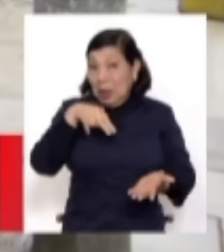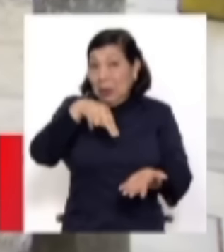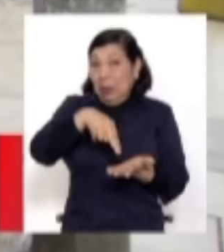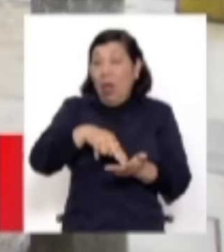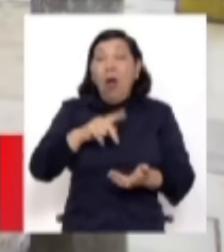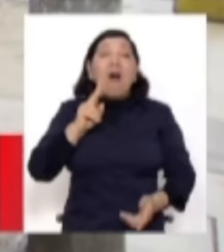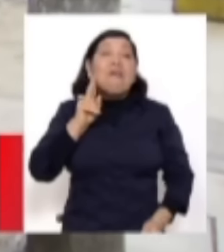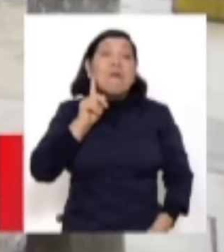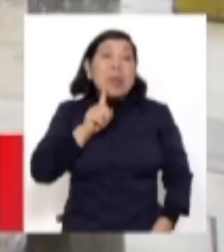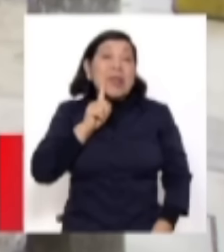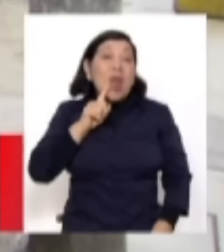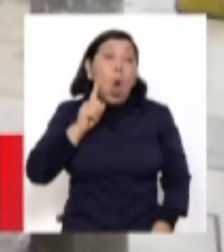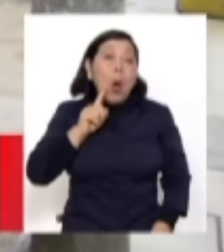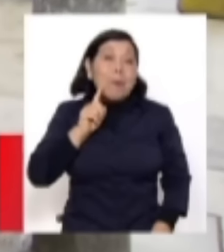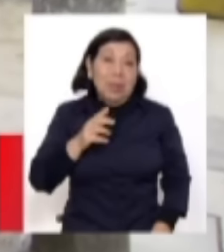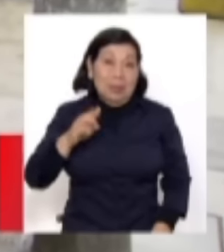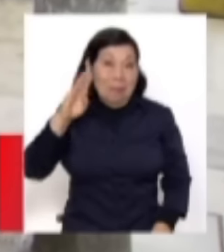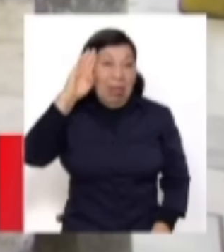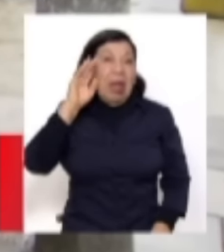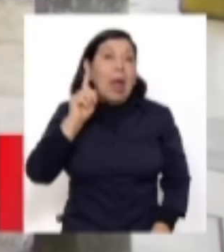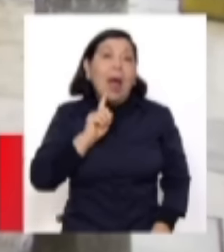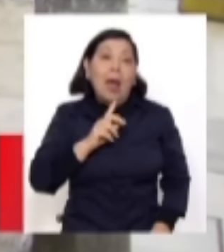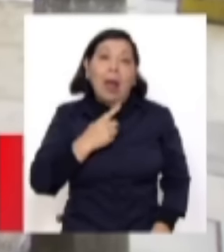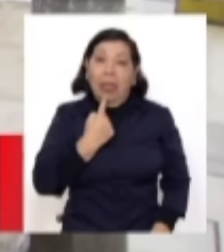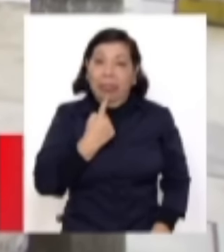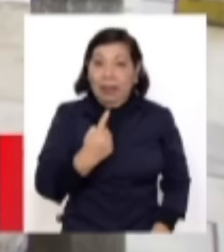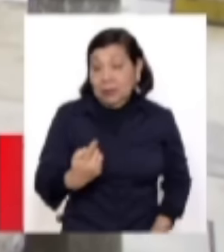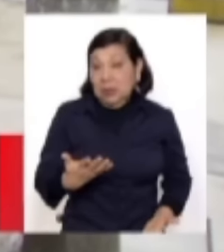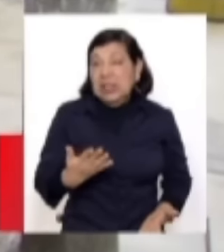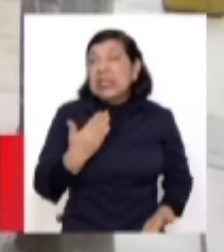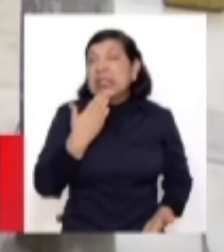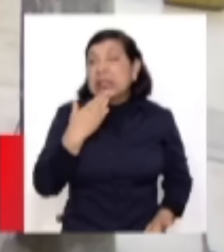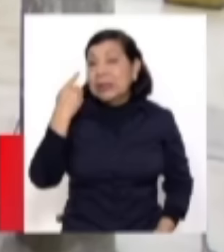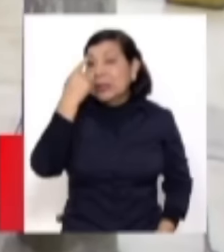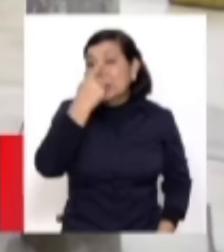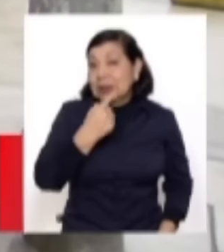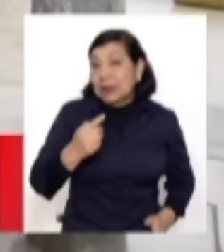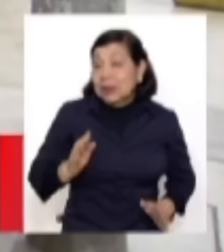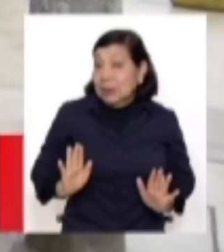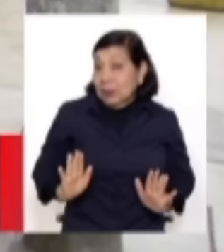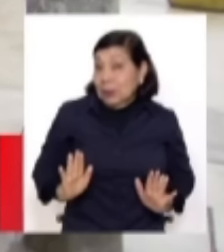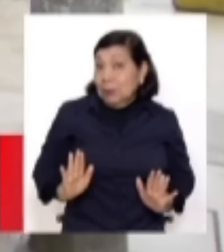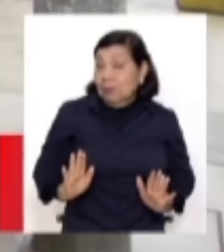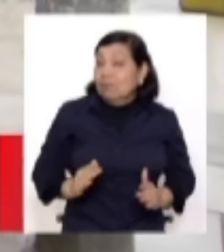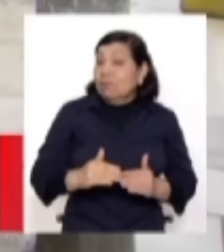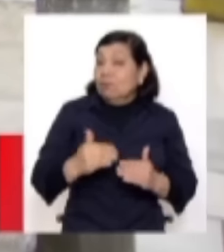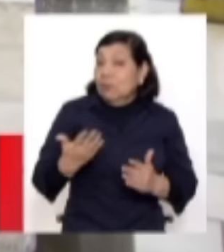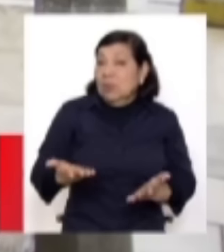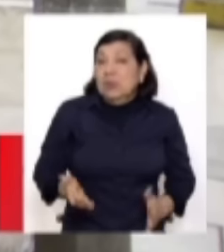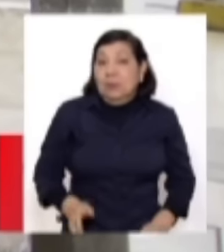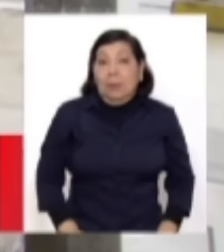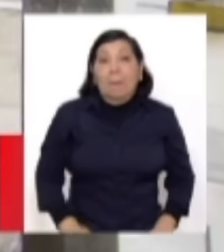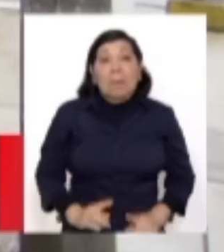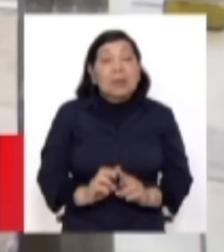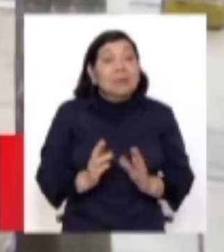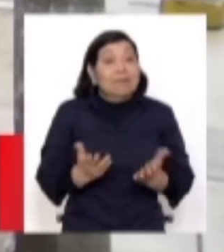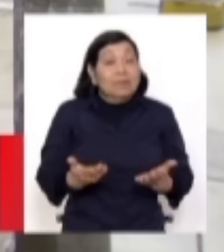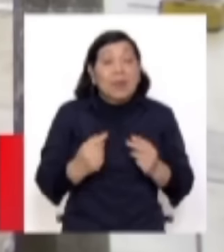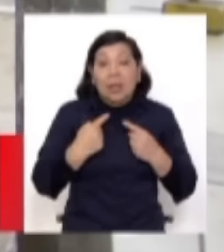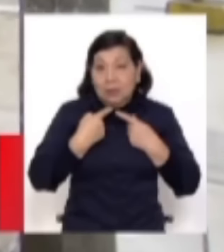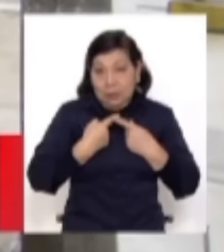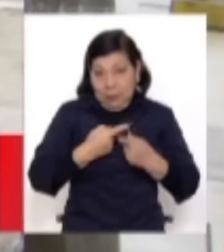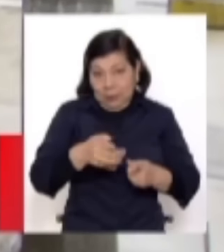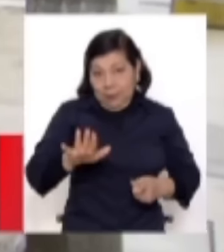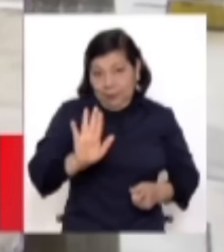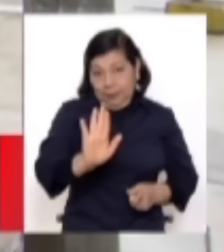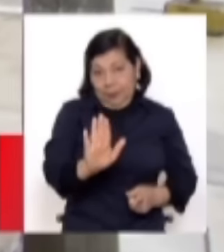está claramente y seguramente pronto será identificado y bueno, ya pasará a manos de las autoridades correspondientes. Es la información